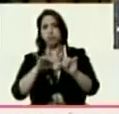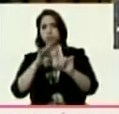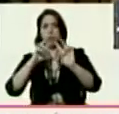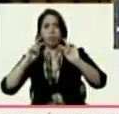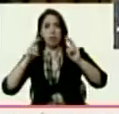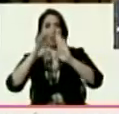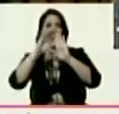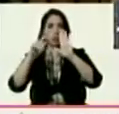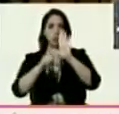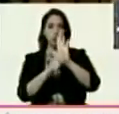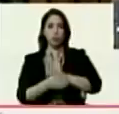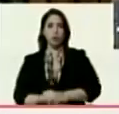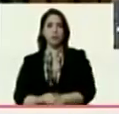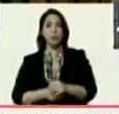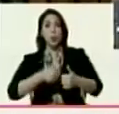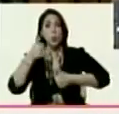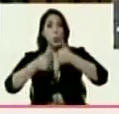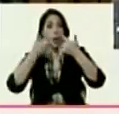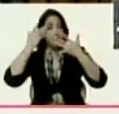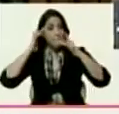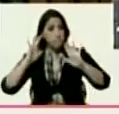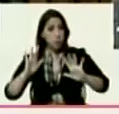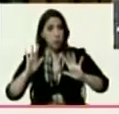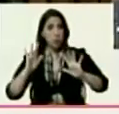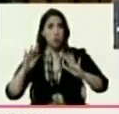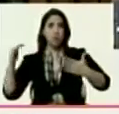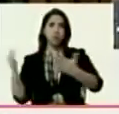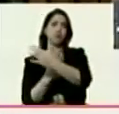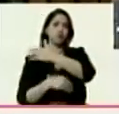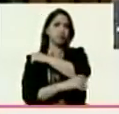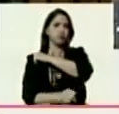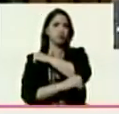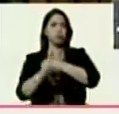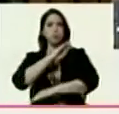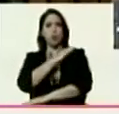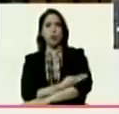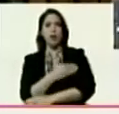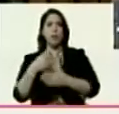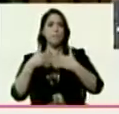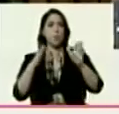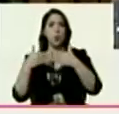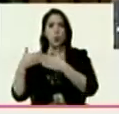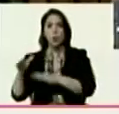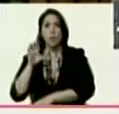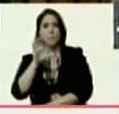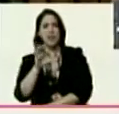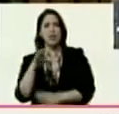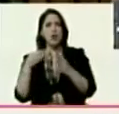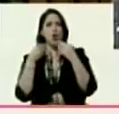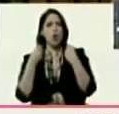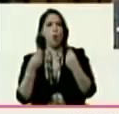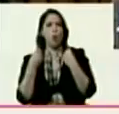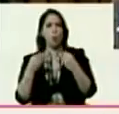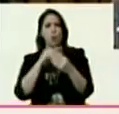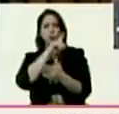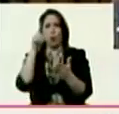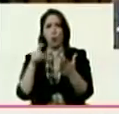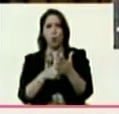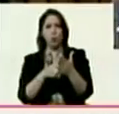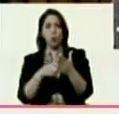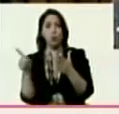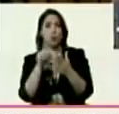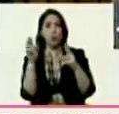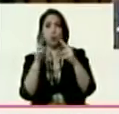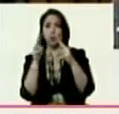constitucional, con lo cual pretenden el asalto a los poderes públicos y al país como un todo, desconociendo así al